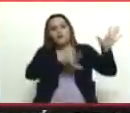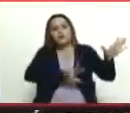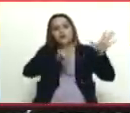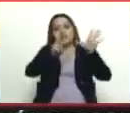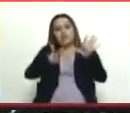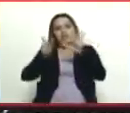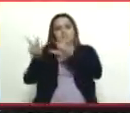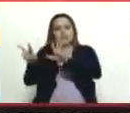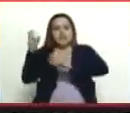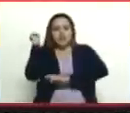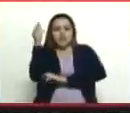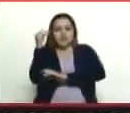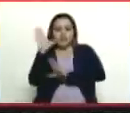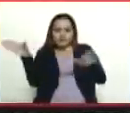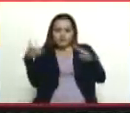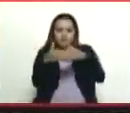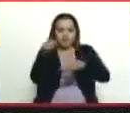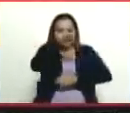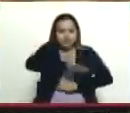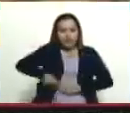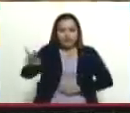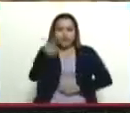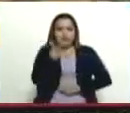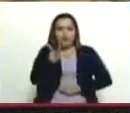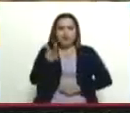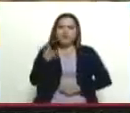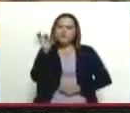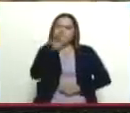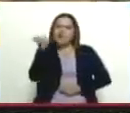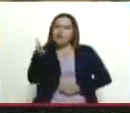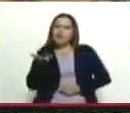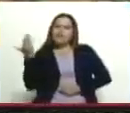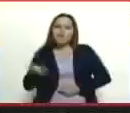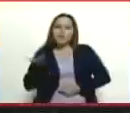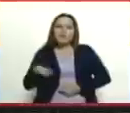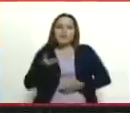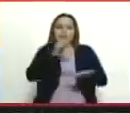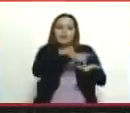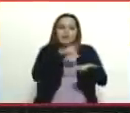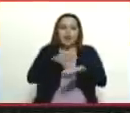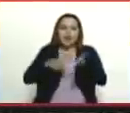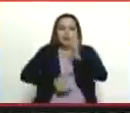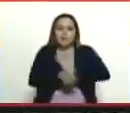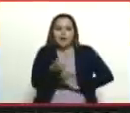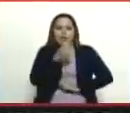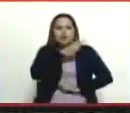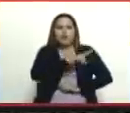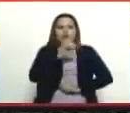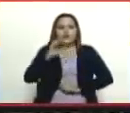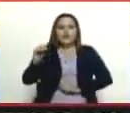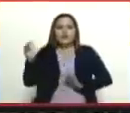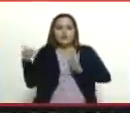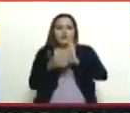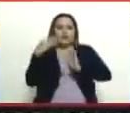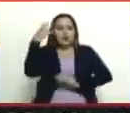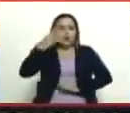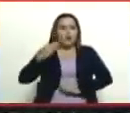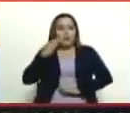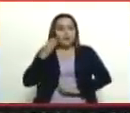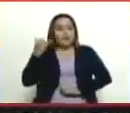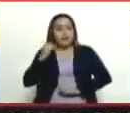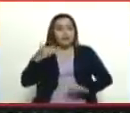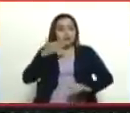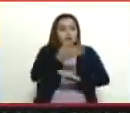12.877 asambleas en todo el país, un promedio importante de participación, más de 200.000 jóvenes de la vanguardia, y ahí va